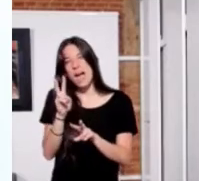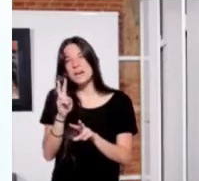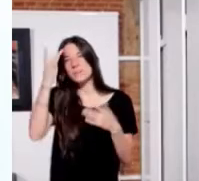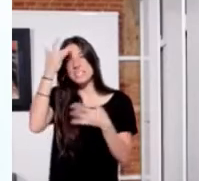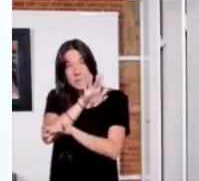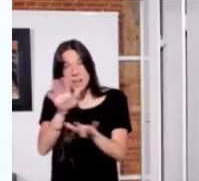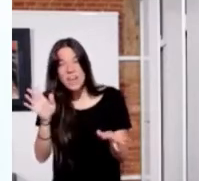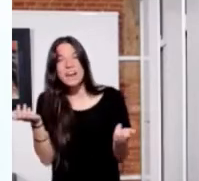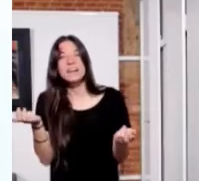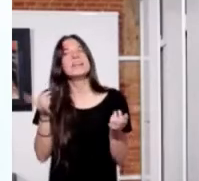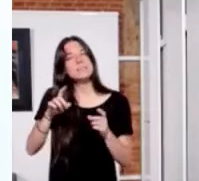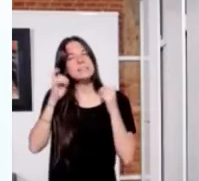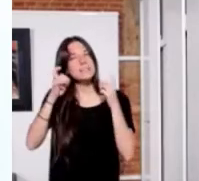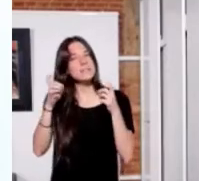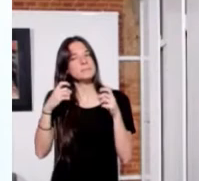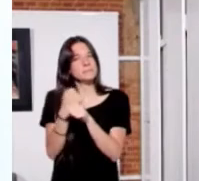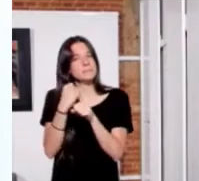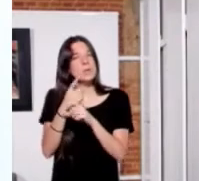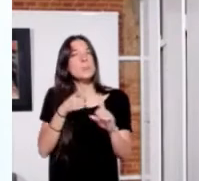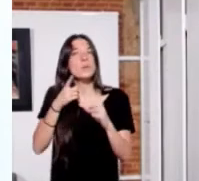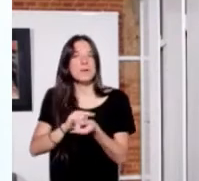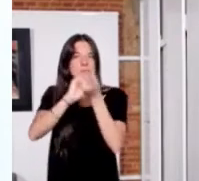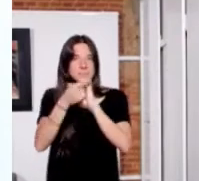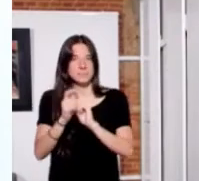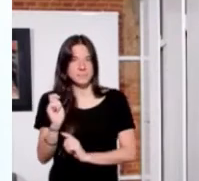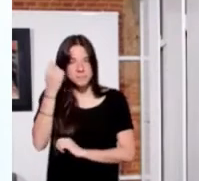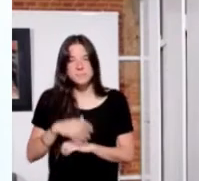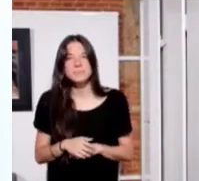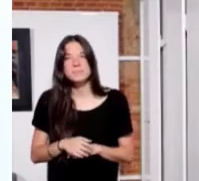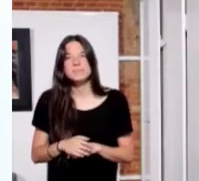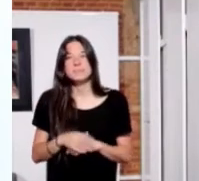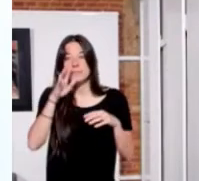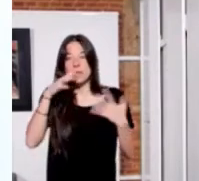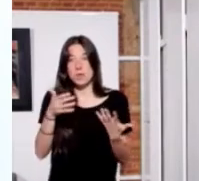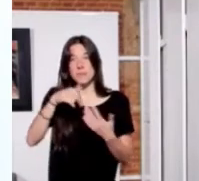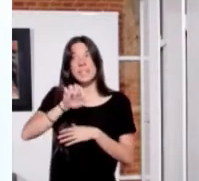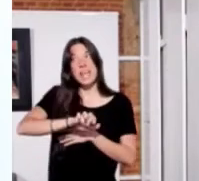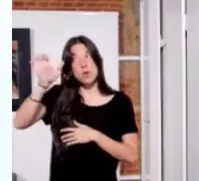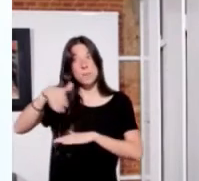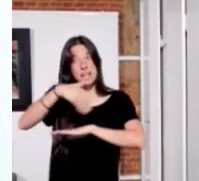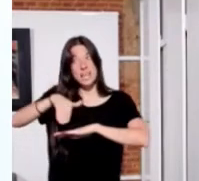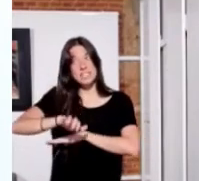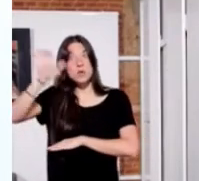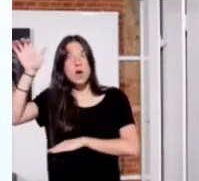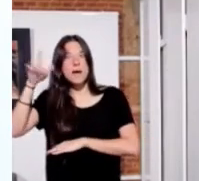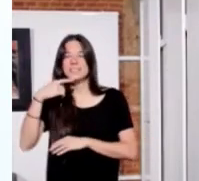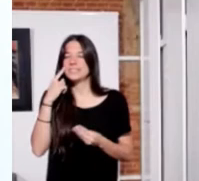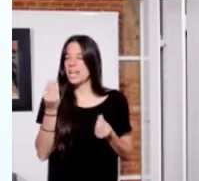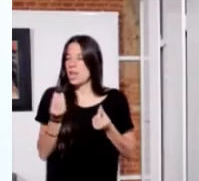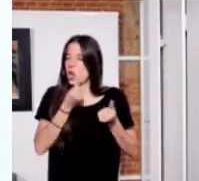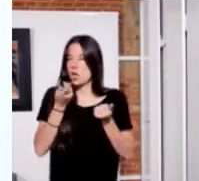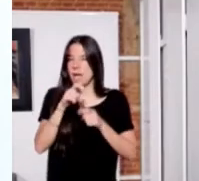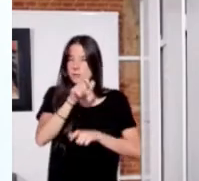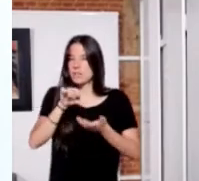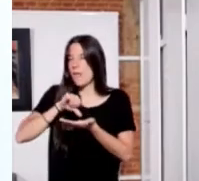sensibilizar y trabajar por el cambio. Hoy en las calles de Europa se pulsa el malestar de la ciudadanía,